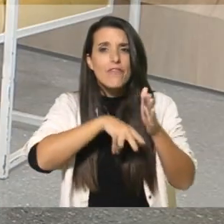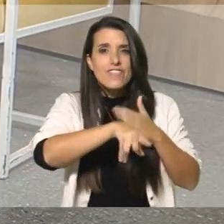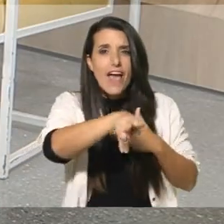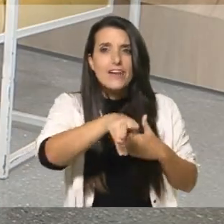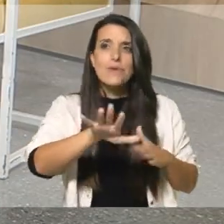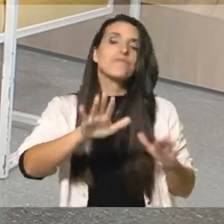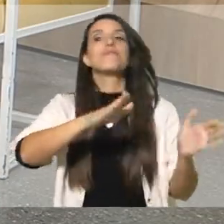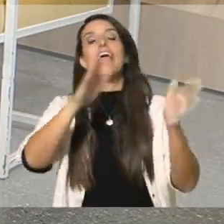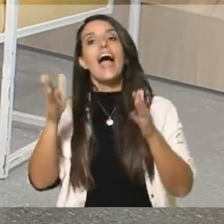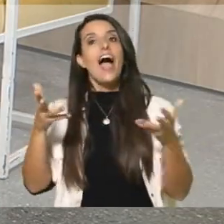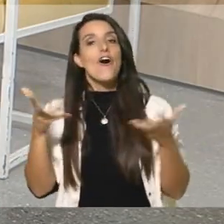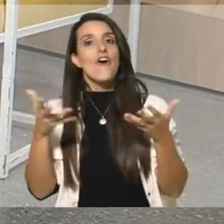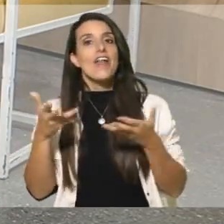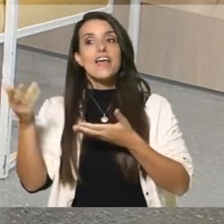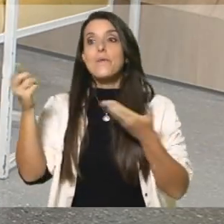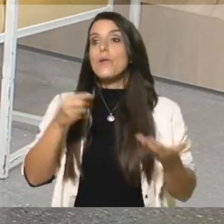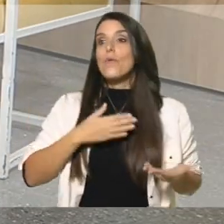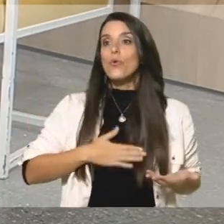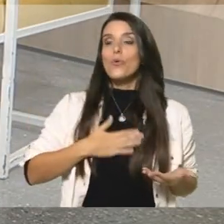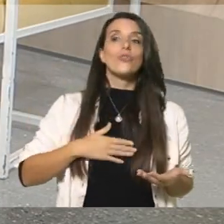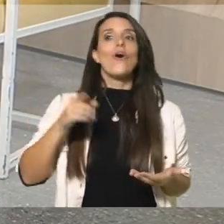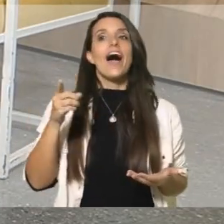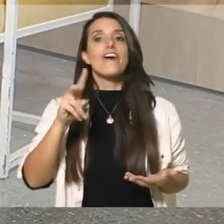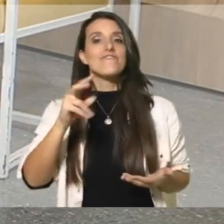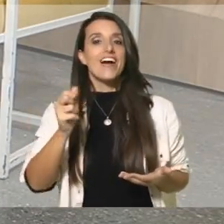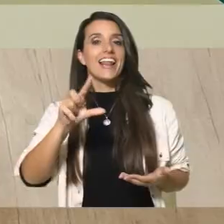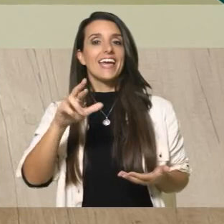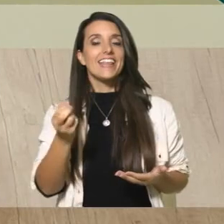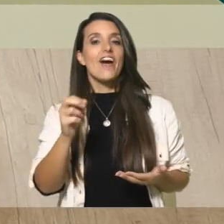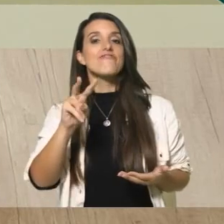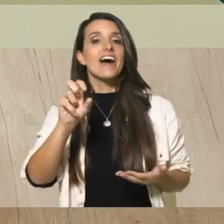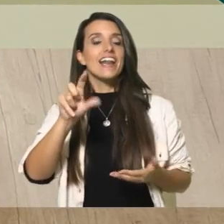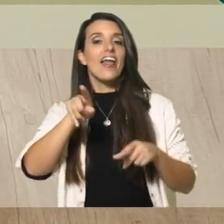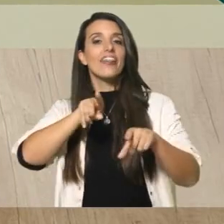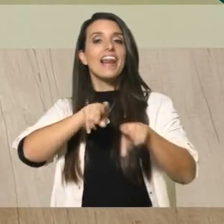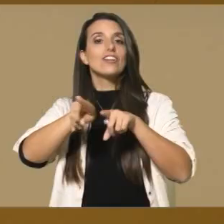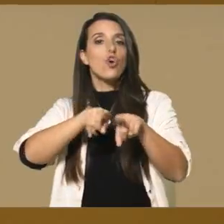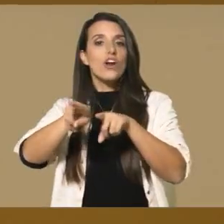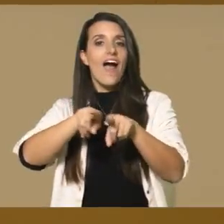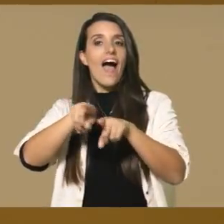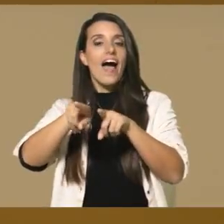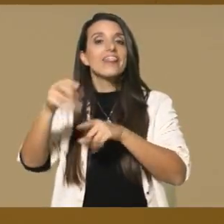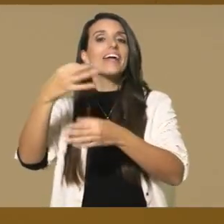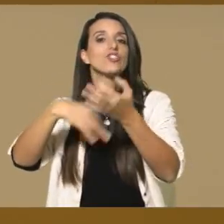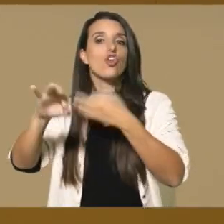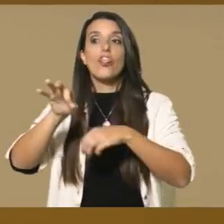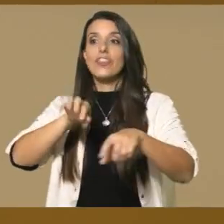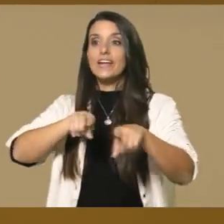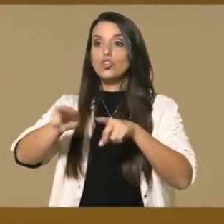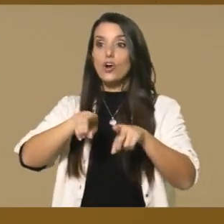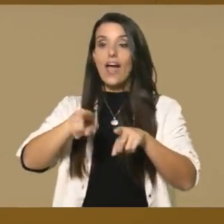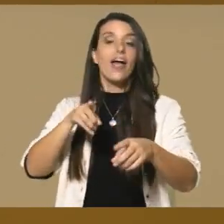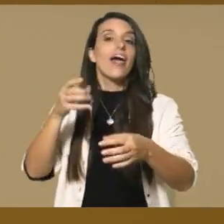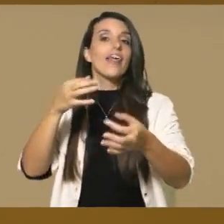Señores, estamos recibiendo con muchísimo gusto a Valeria Varela. Ella es directora de la obra de danza